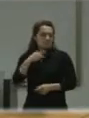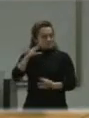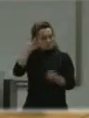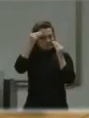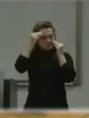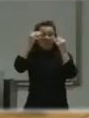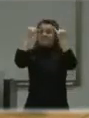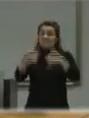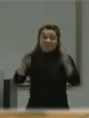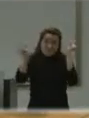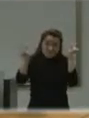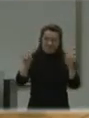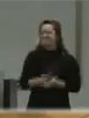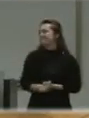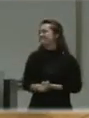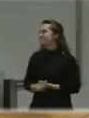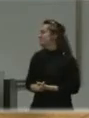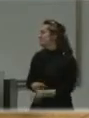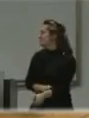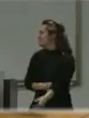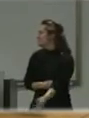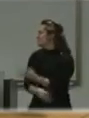fin del tema gracias